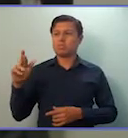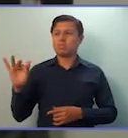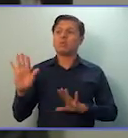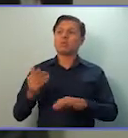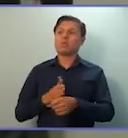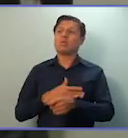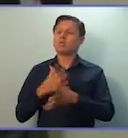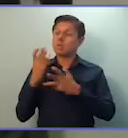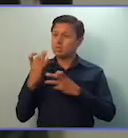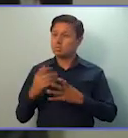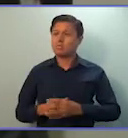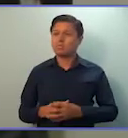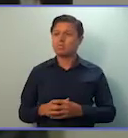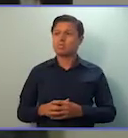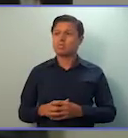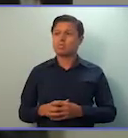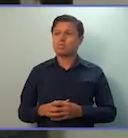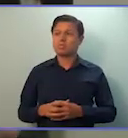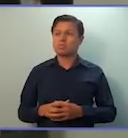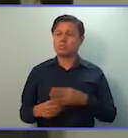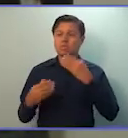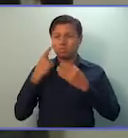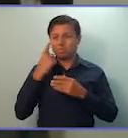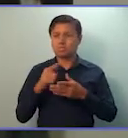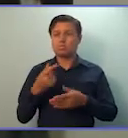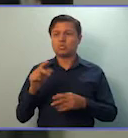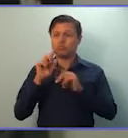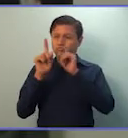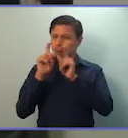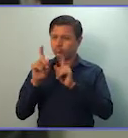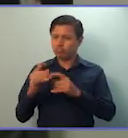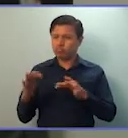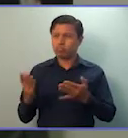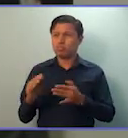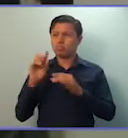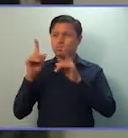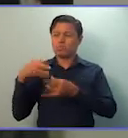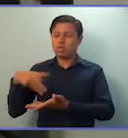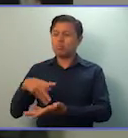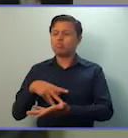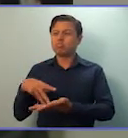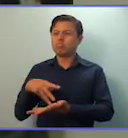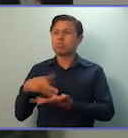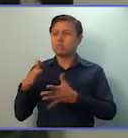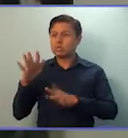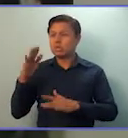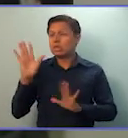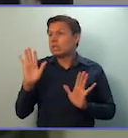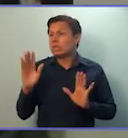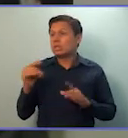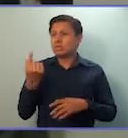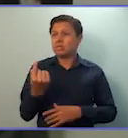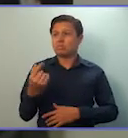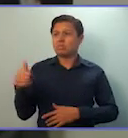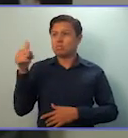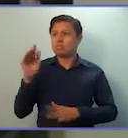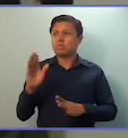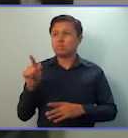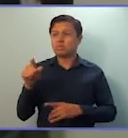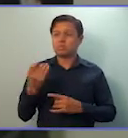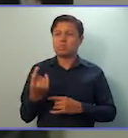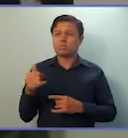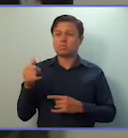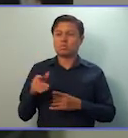pero antes queremos dejarles parte de un sondeo que hemos hecho le preguntamos a la población si usted tuviera a un magistrado o un